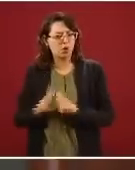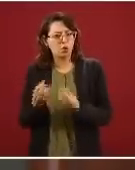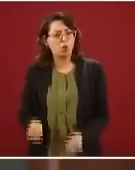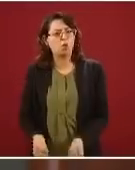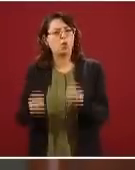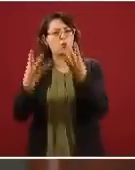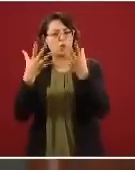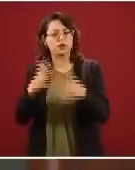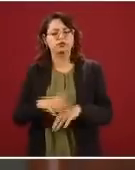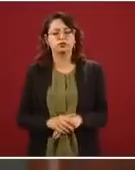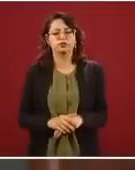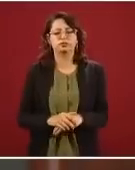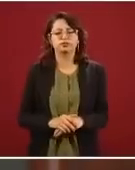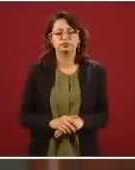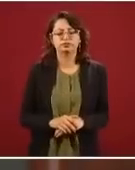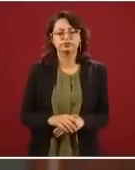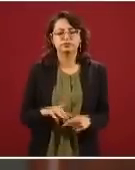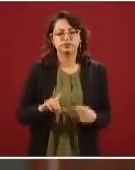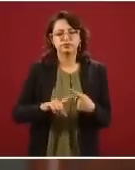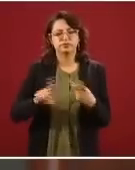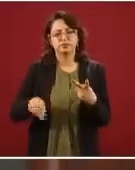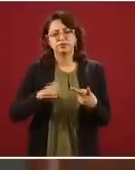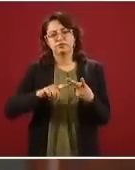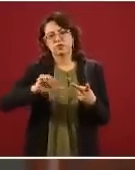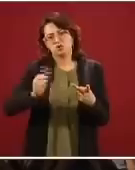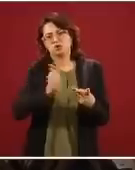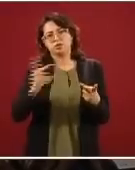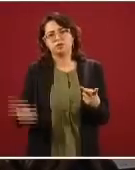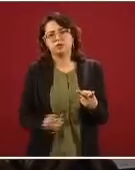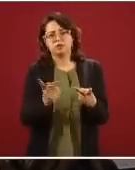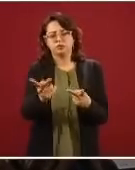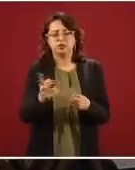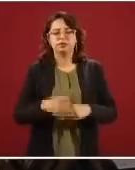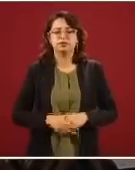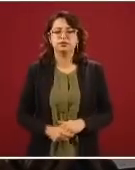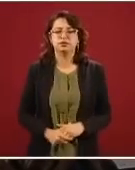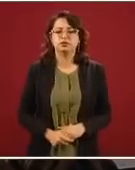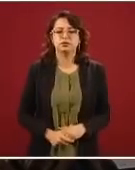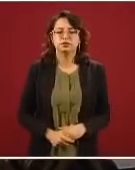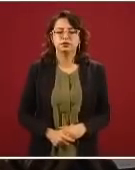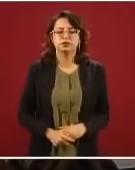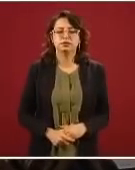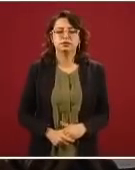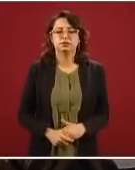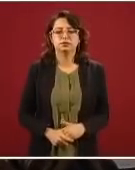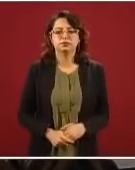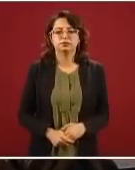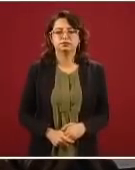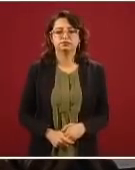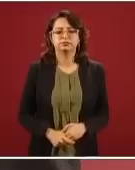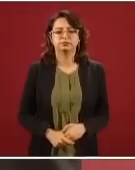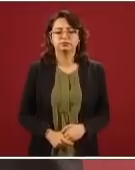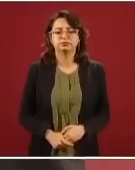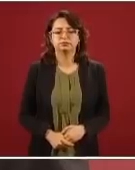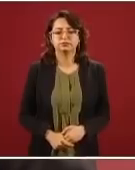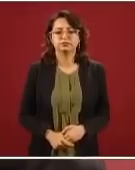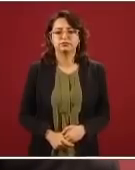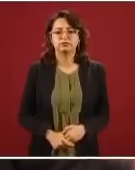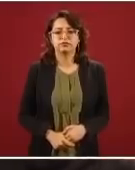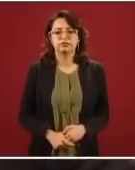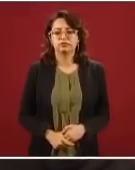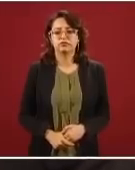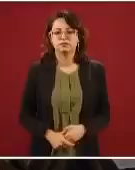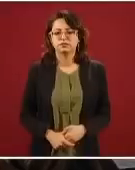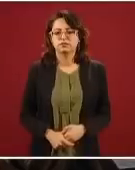lucha por la corrupción, por favor? Y tengo otra pregunta, presidente, para usted, por favor. Bueno, miren, vamos a, a